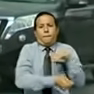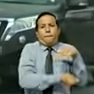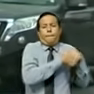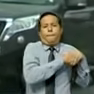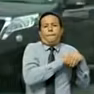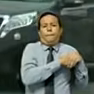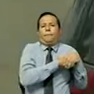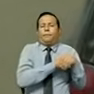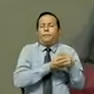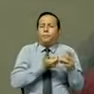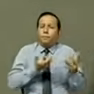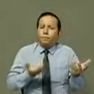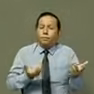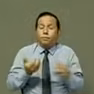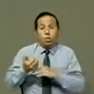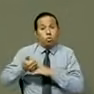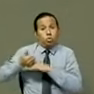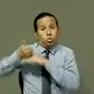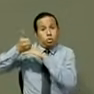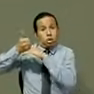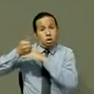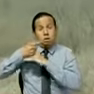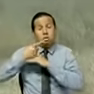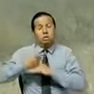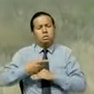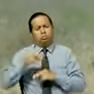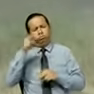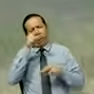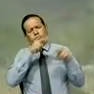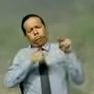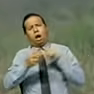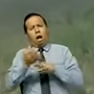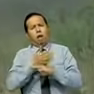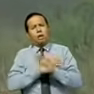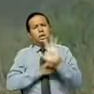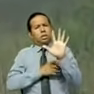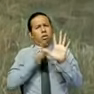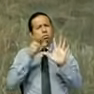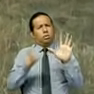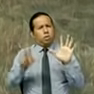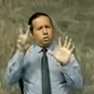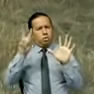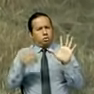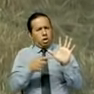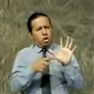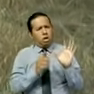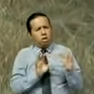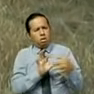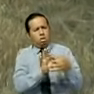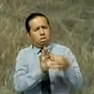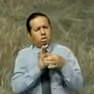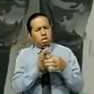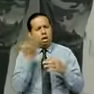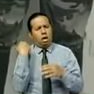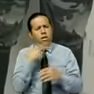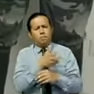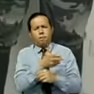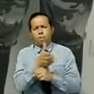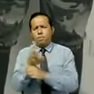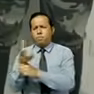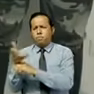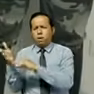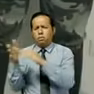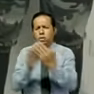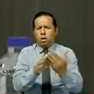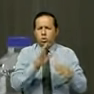autoridades investigan si los 5 venezolanos detenidos con fusiles y municiones están vinculados a las últimas muertes violentas registradas